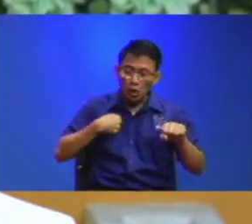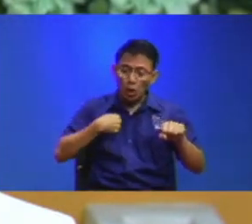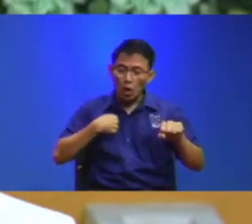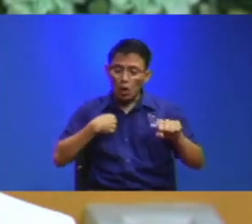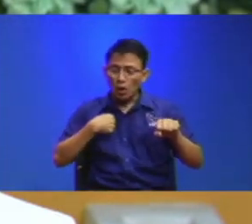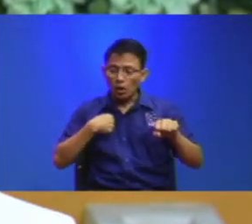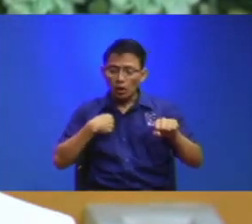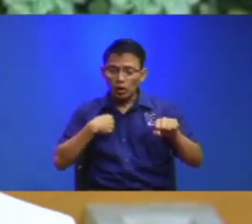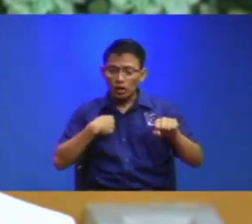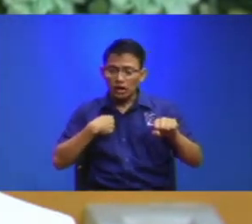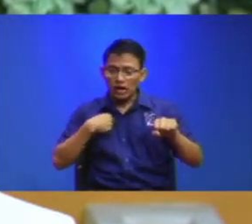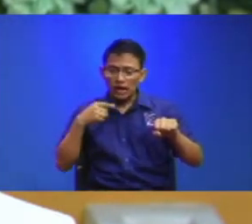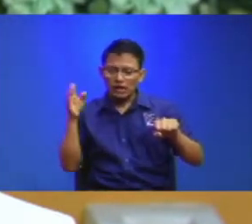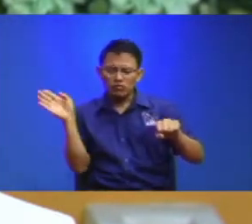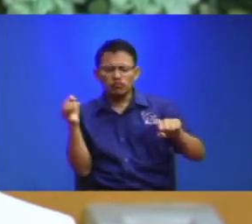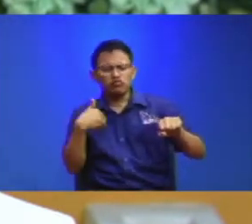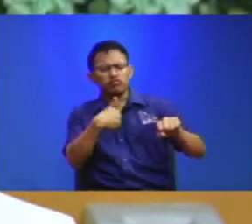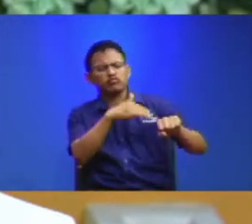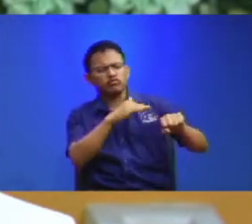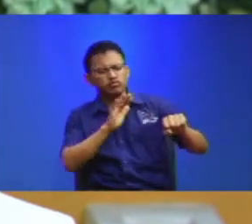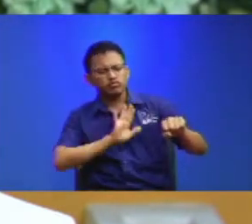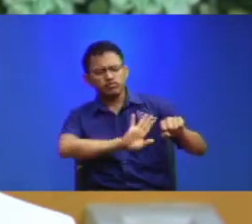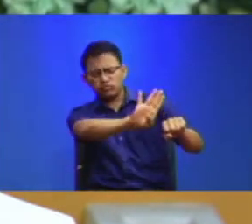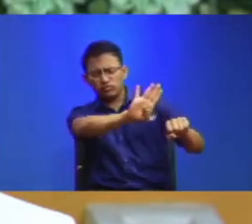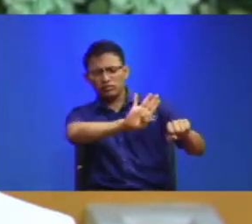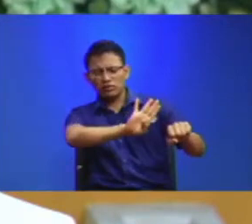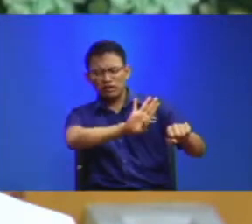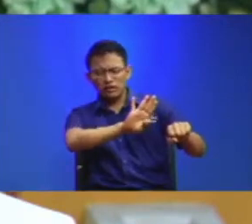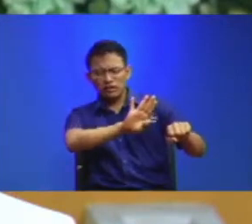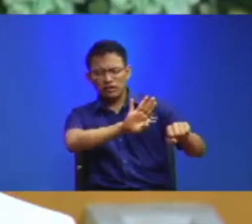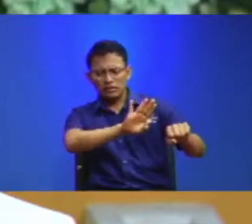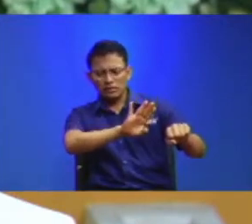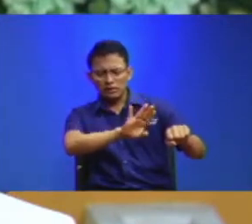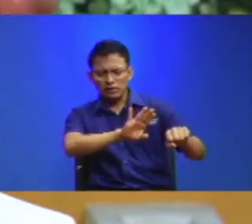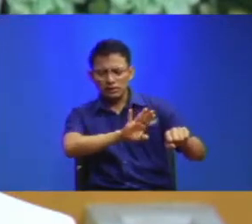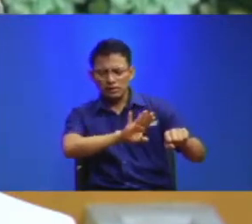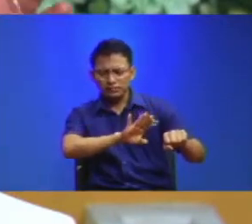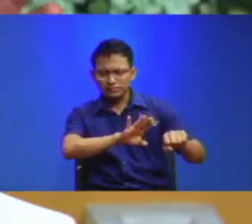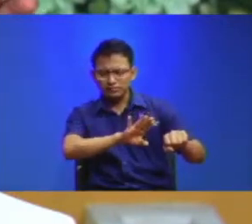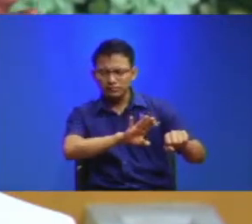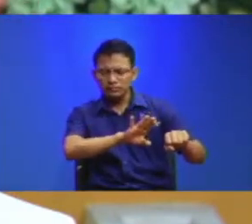mucho, mucho, mucho, no será que yo voy a caer en eso.